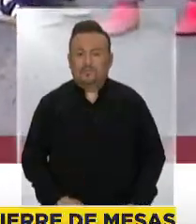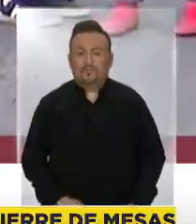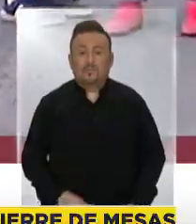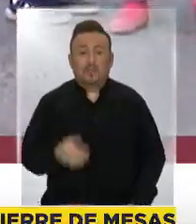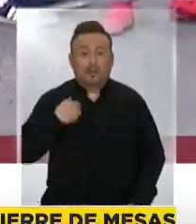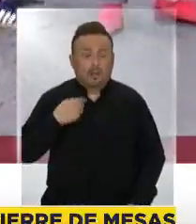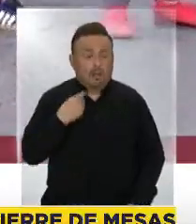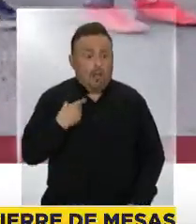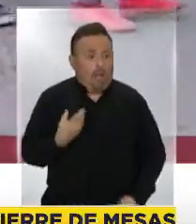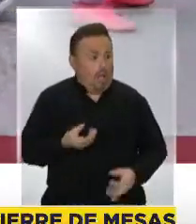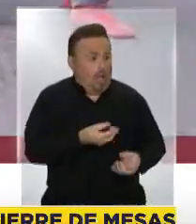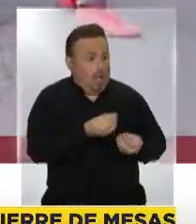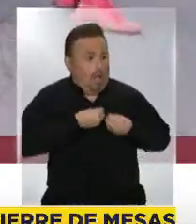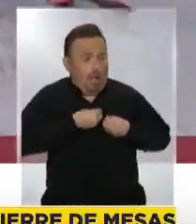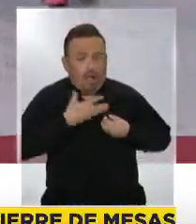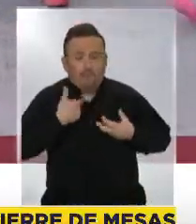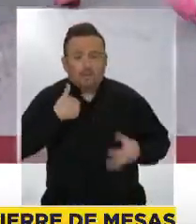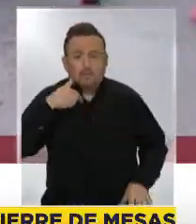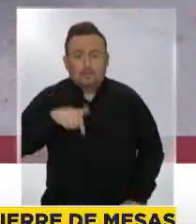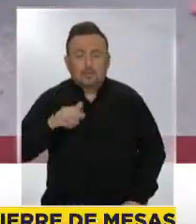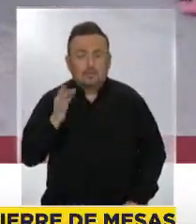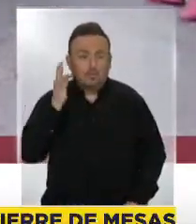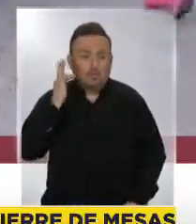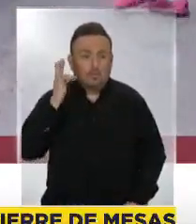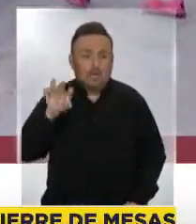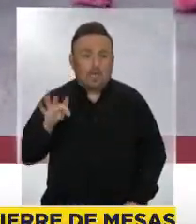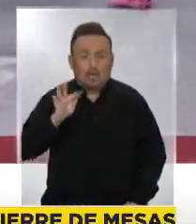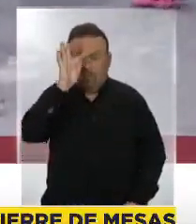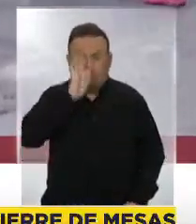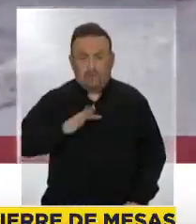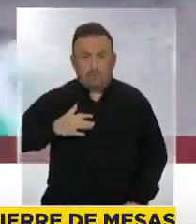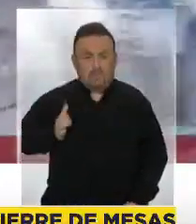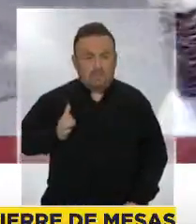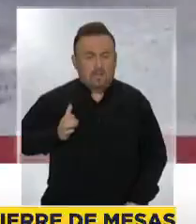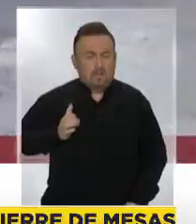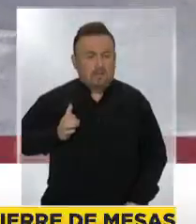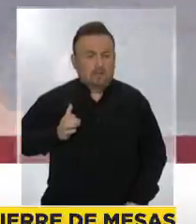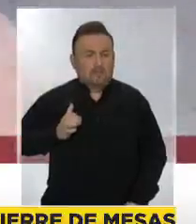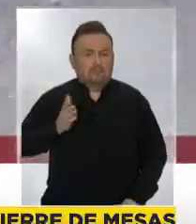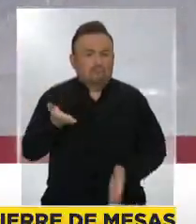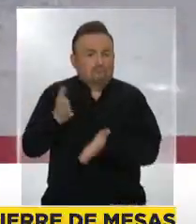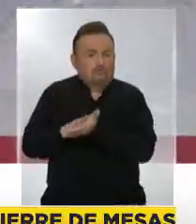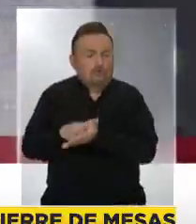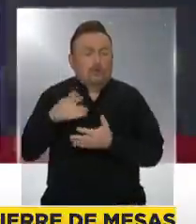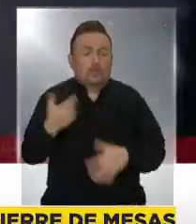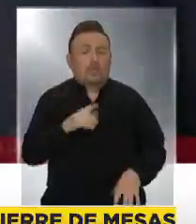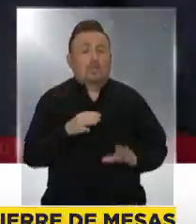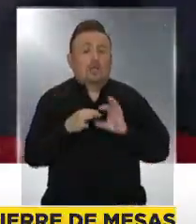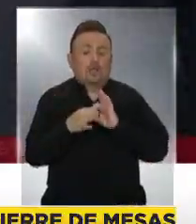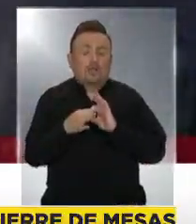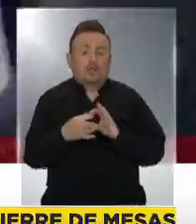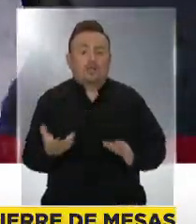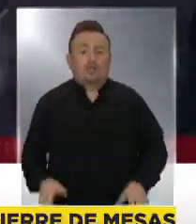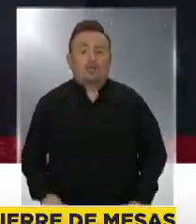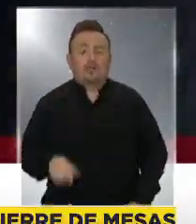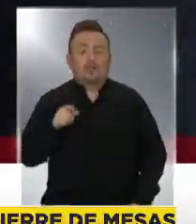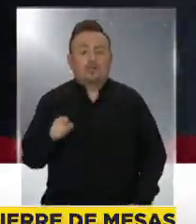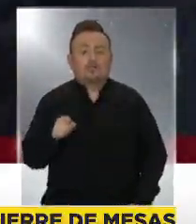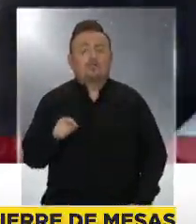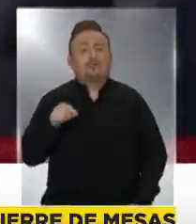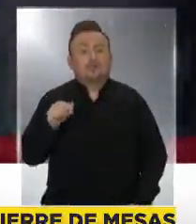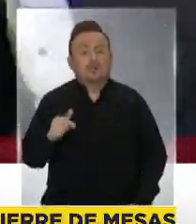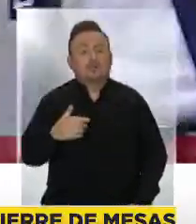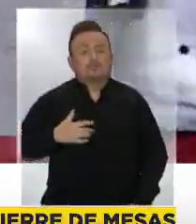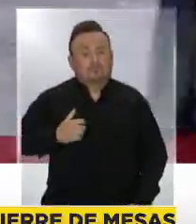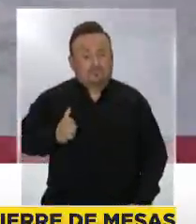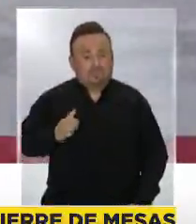recién me enteré que ya habían matado a un funcionario de la PDI, creo. Muchas gracias. Así es, una funcionaria, una subinspectora de la